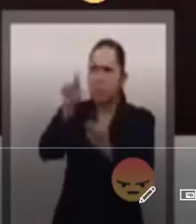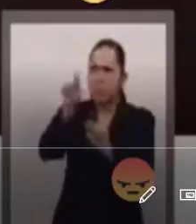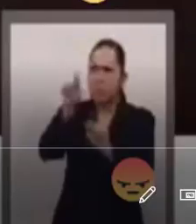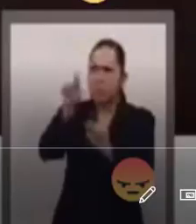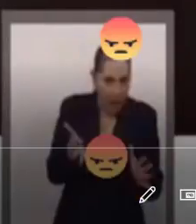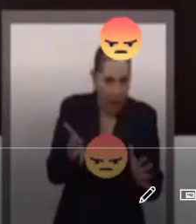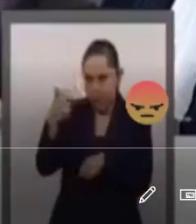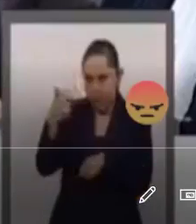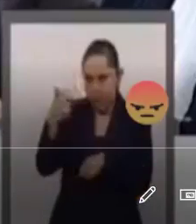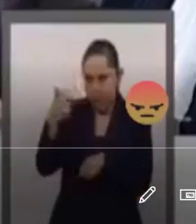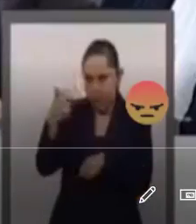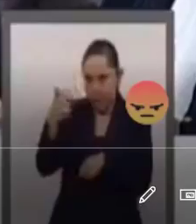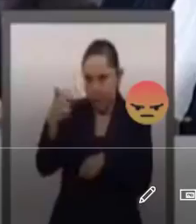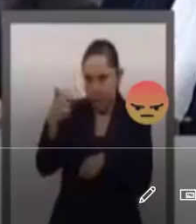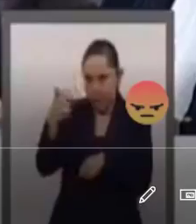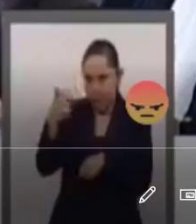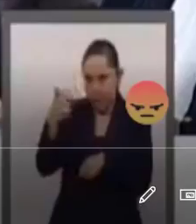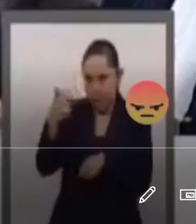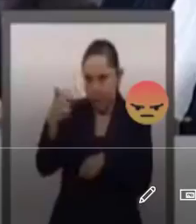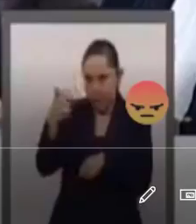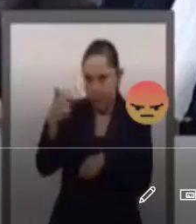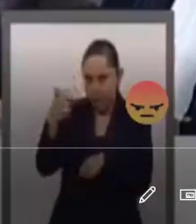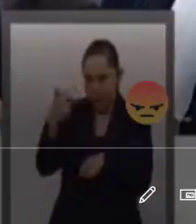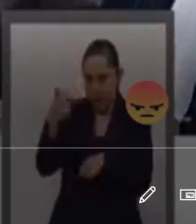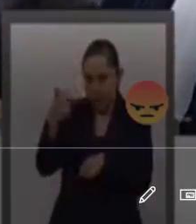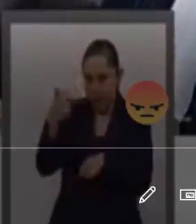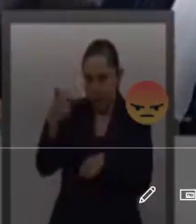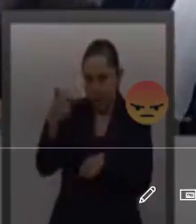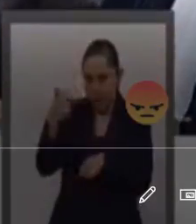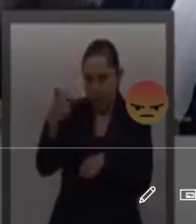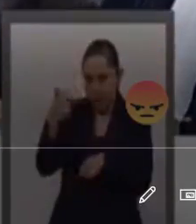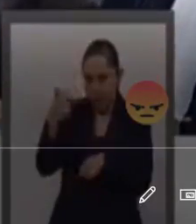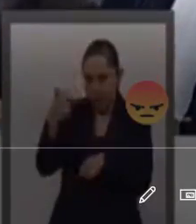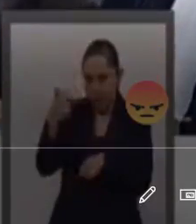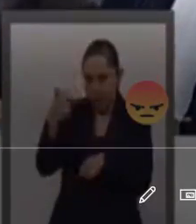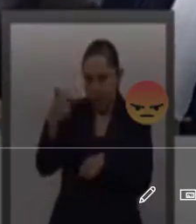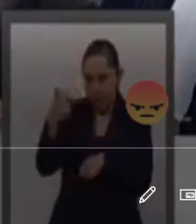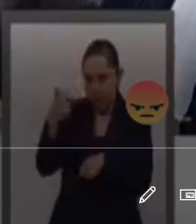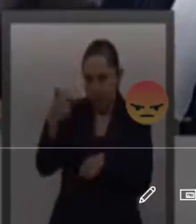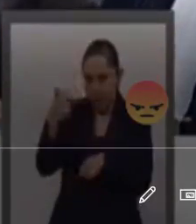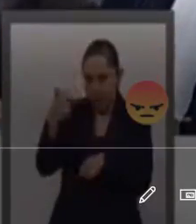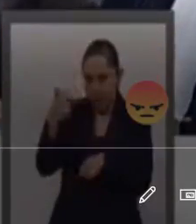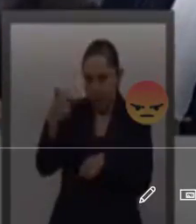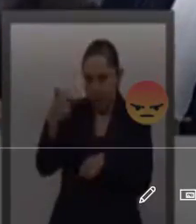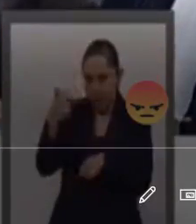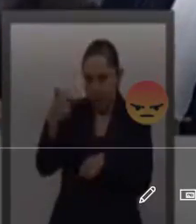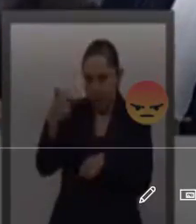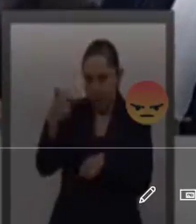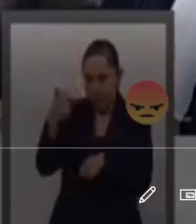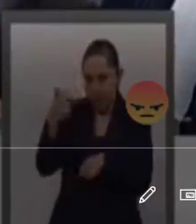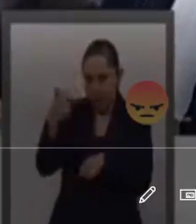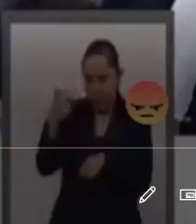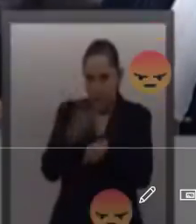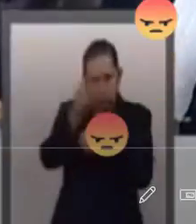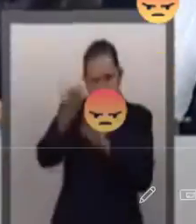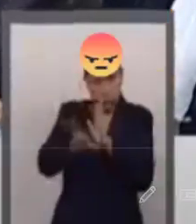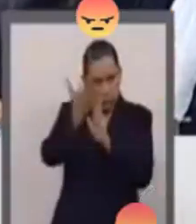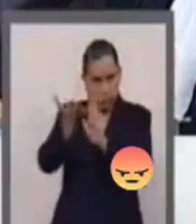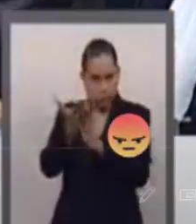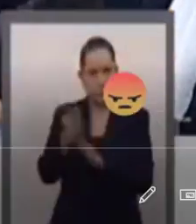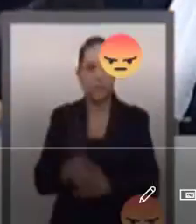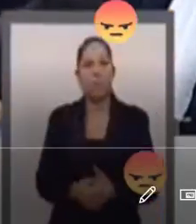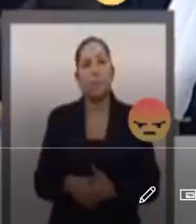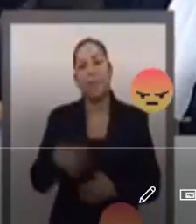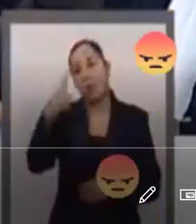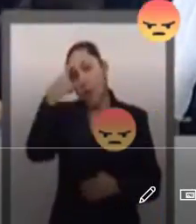ese momento. No. No, vamos a continuar el video. Ojalá lo hayan captado.